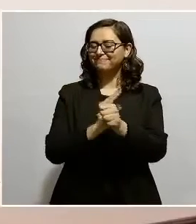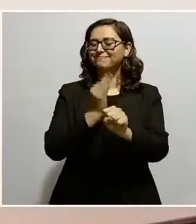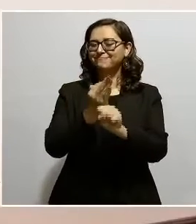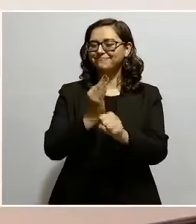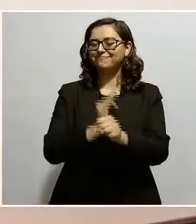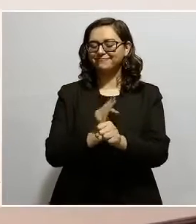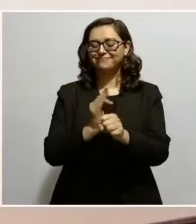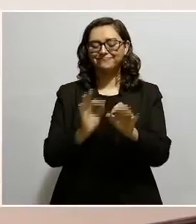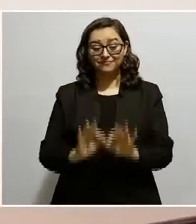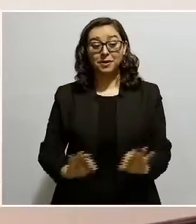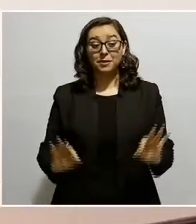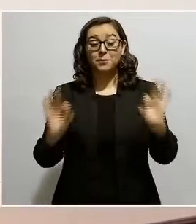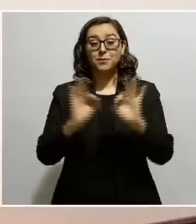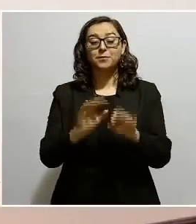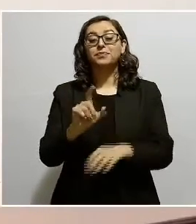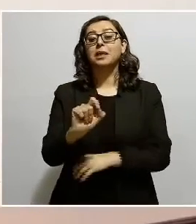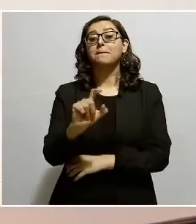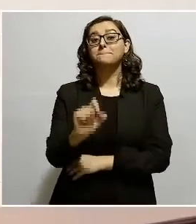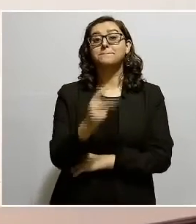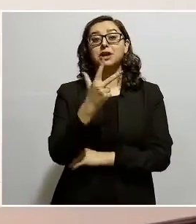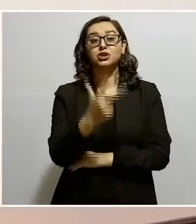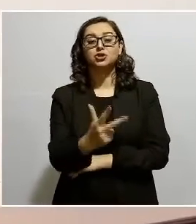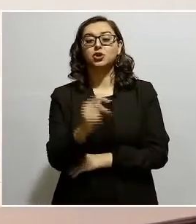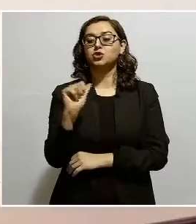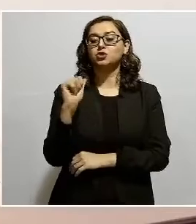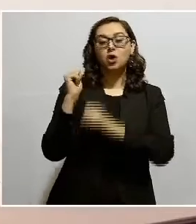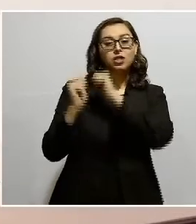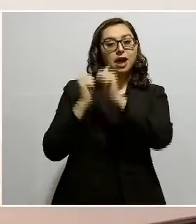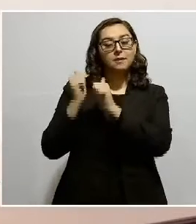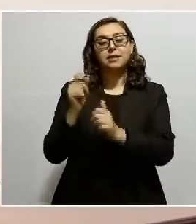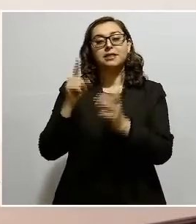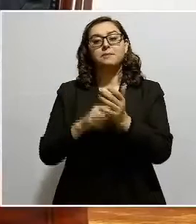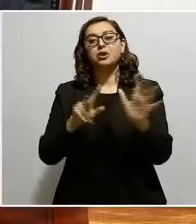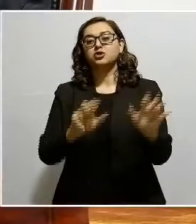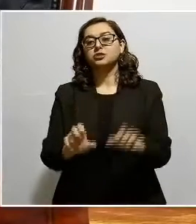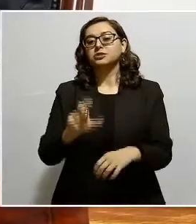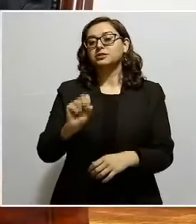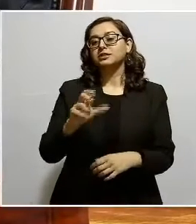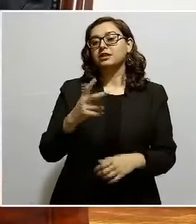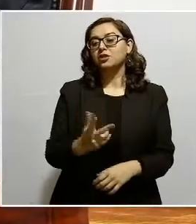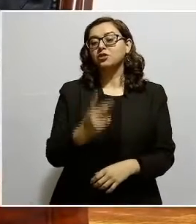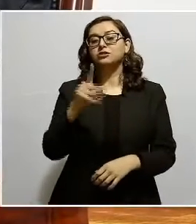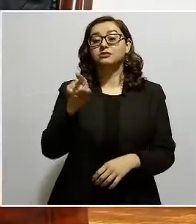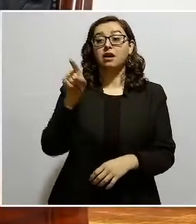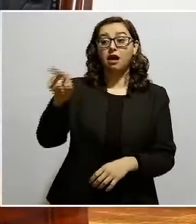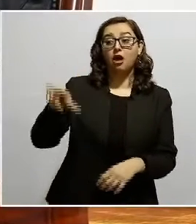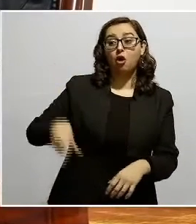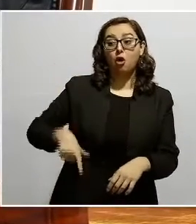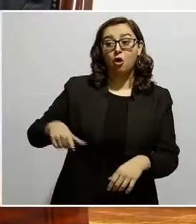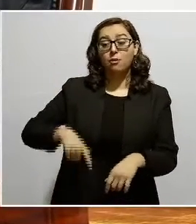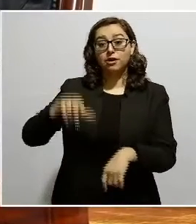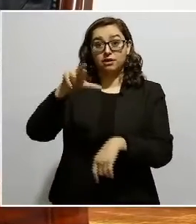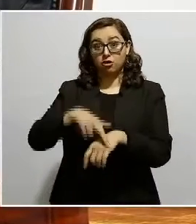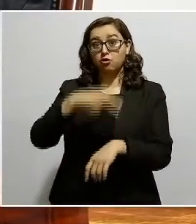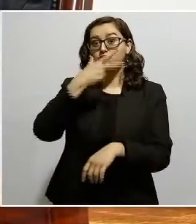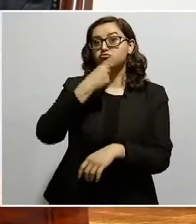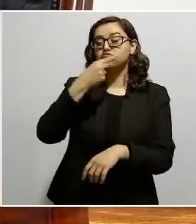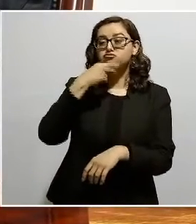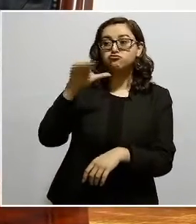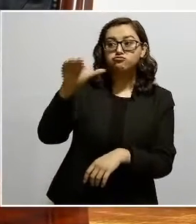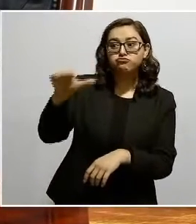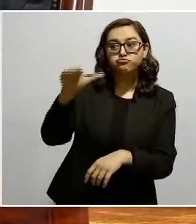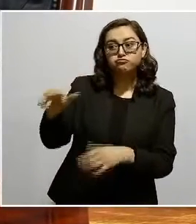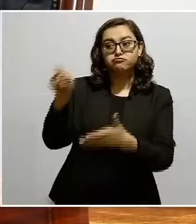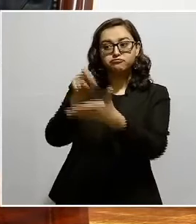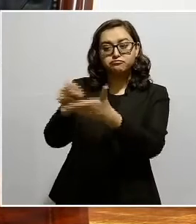El 28 de abril de 1952, el maestro Pellicer le escribe al gobernador Santamaría en un